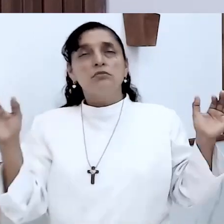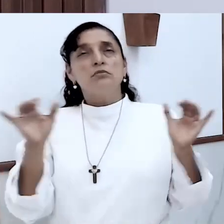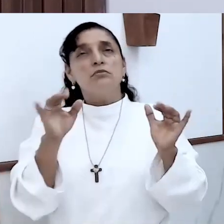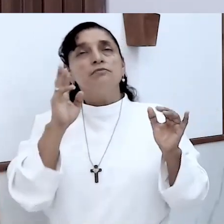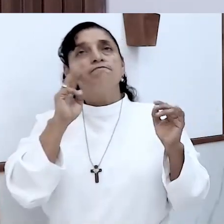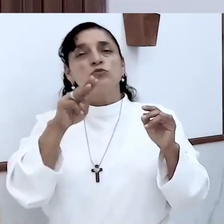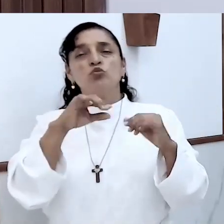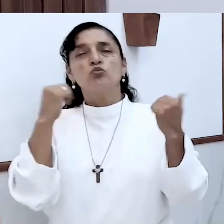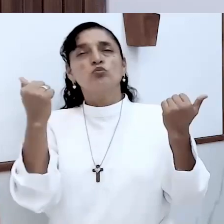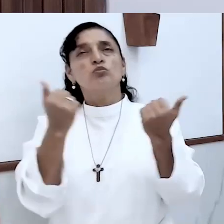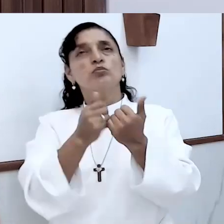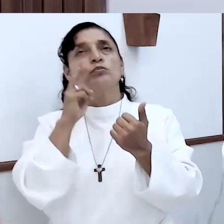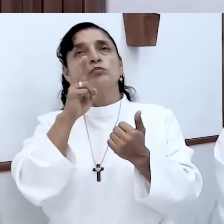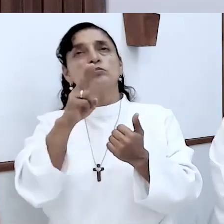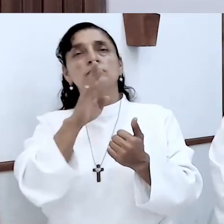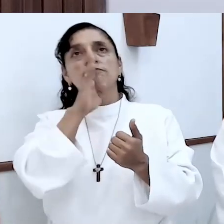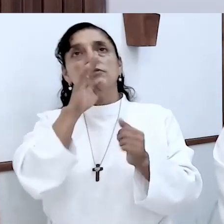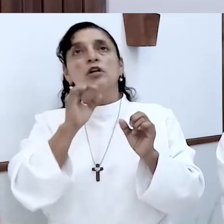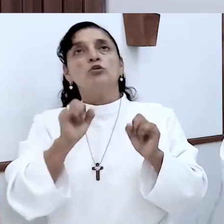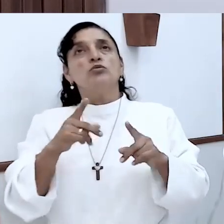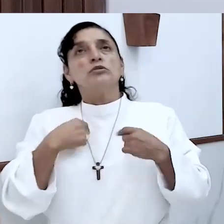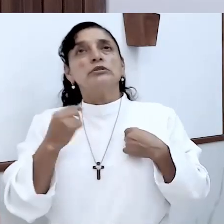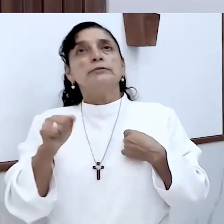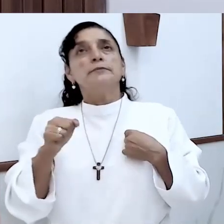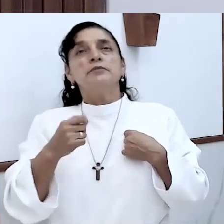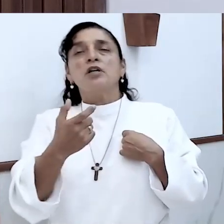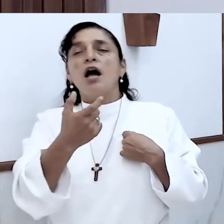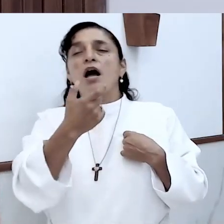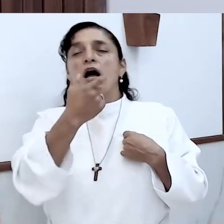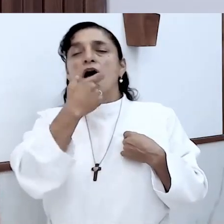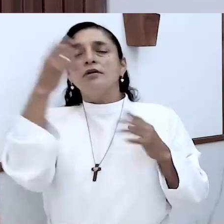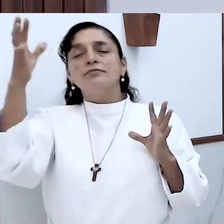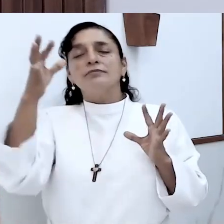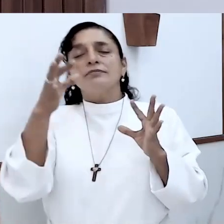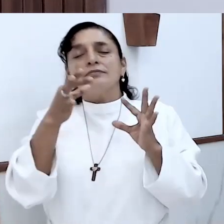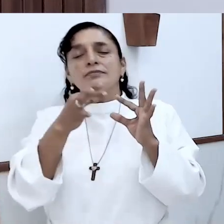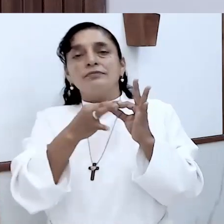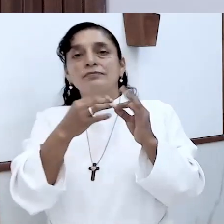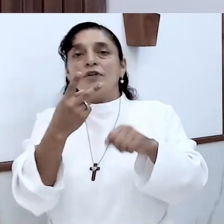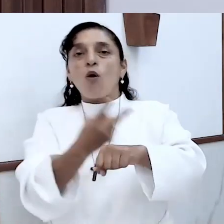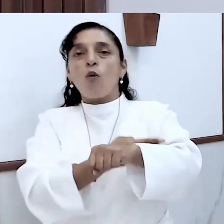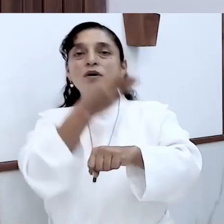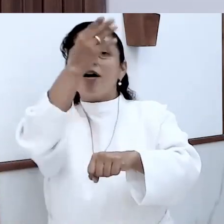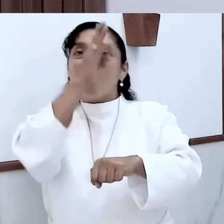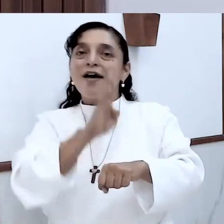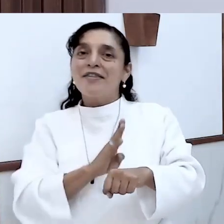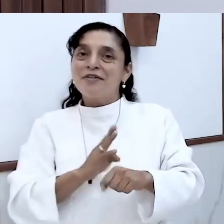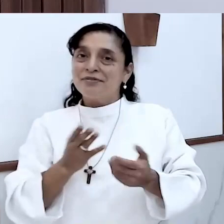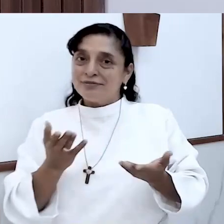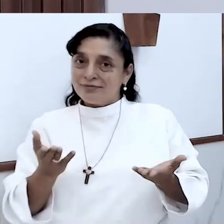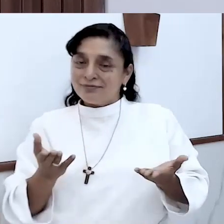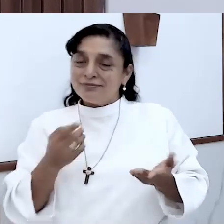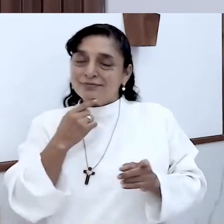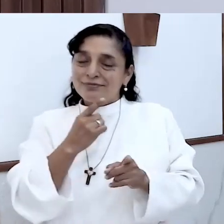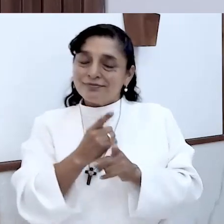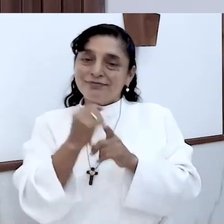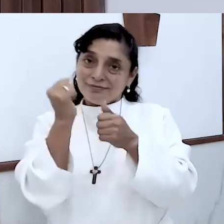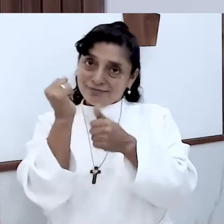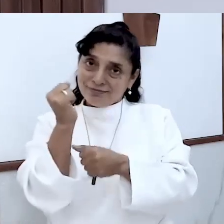decir, pues tenemos la posibilidad de recibir al Cordero de Dios. Queridos